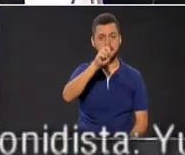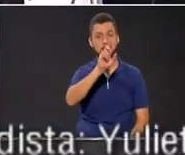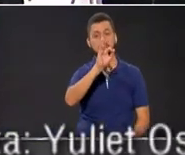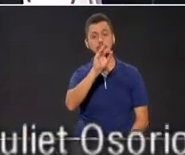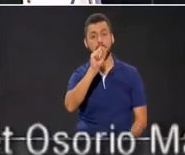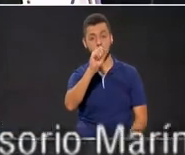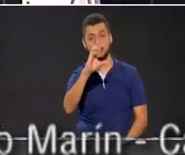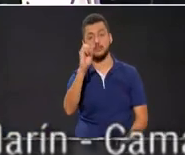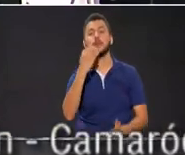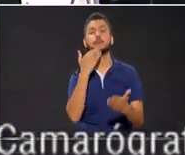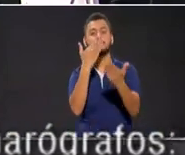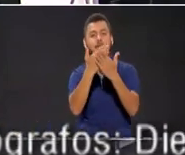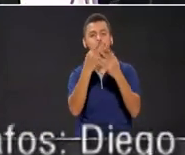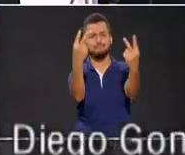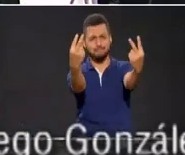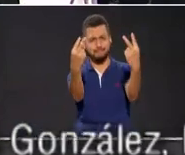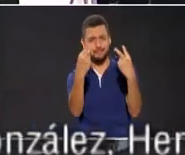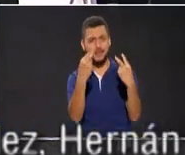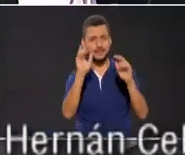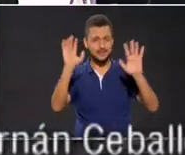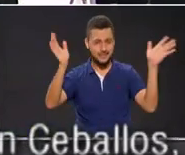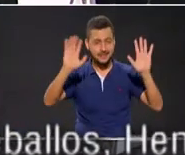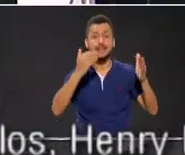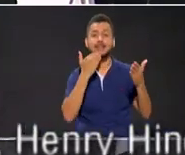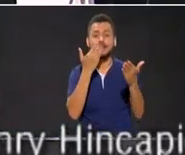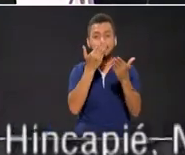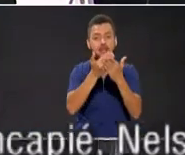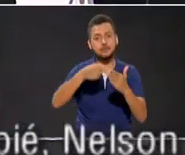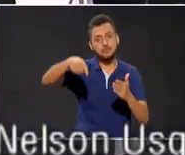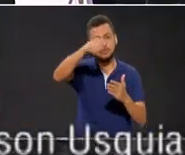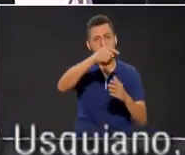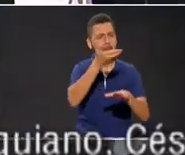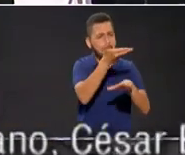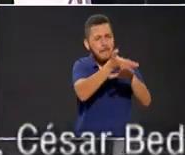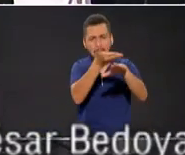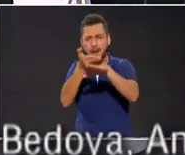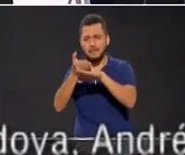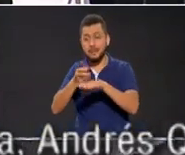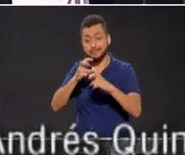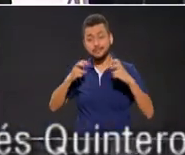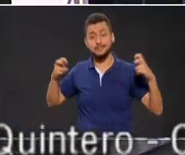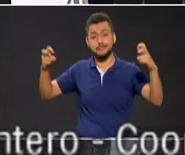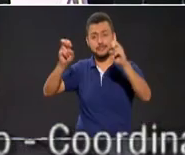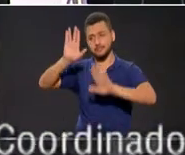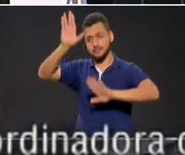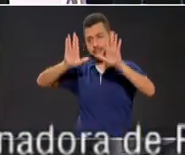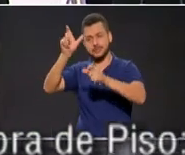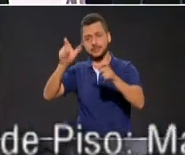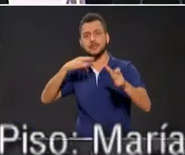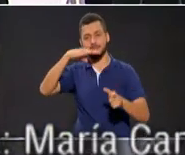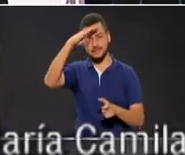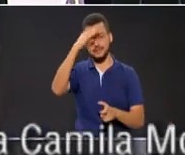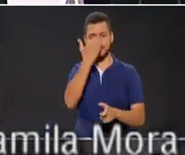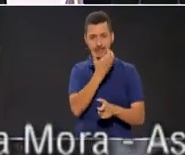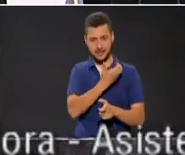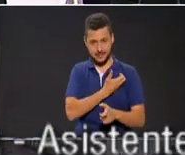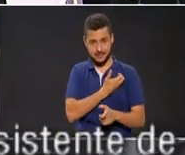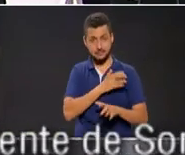nuevamente a todos ustedes por la posibilidad de llegar con propuestas ideas de los candidatos a la alcaldía de medellín